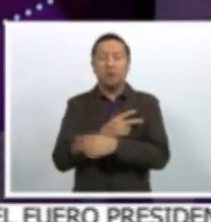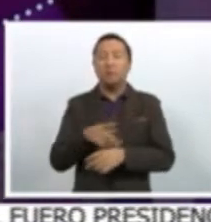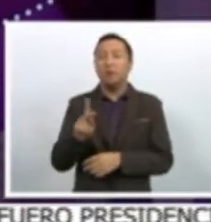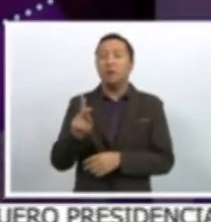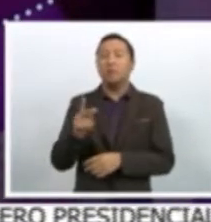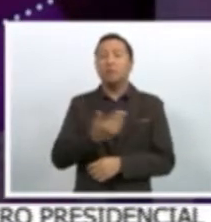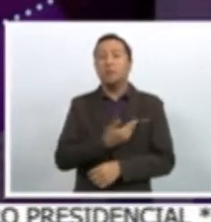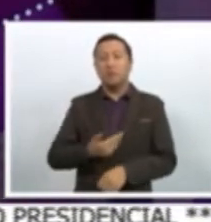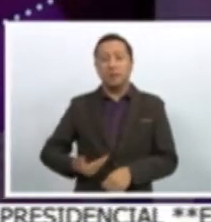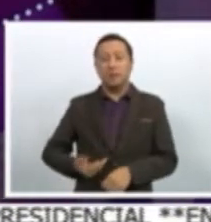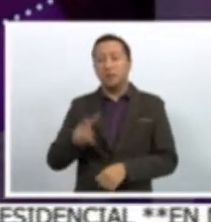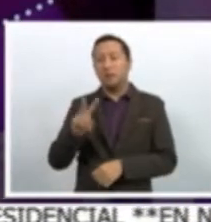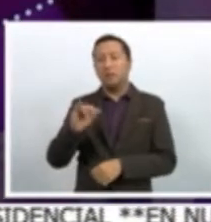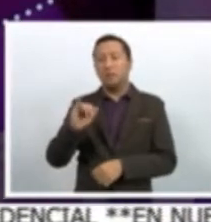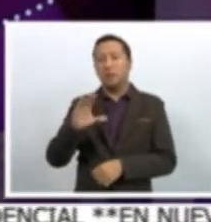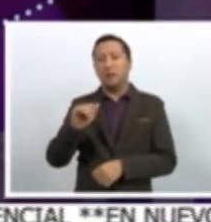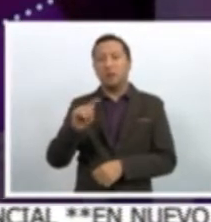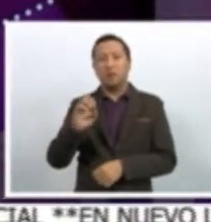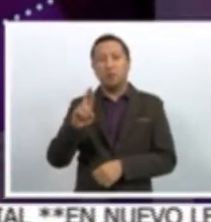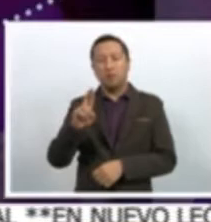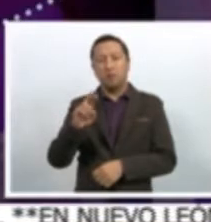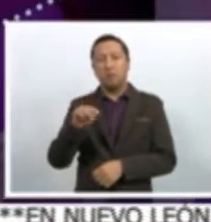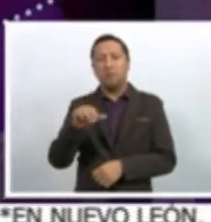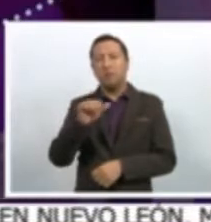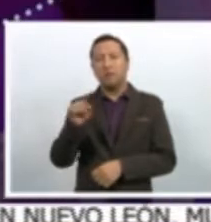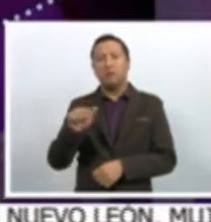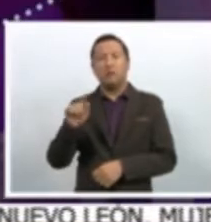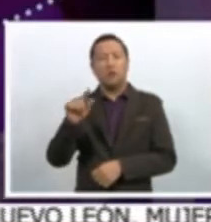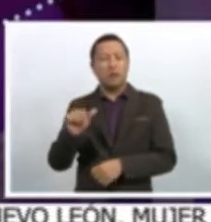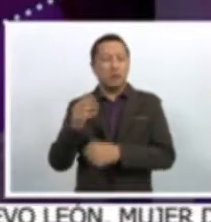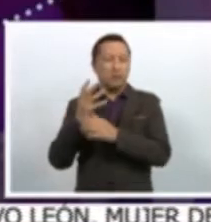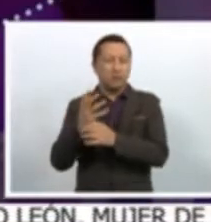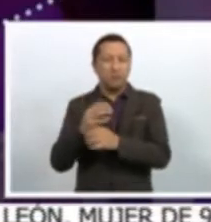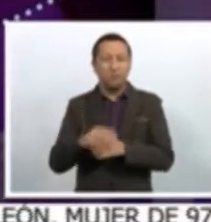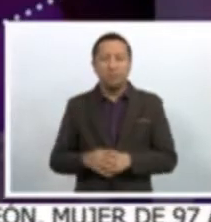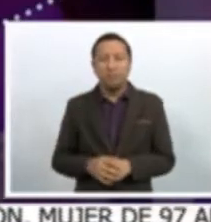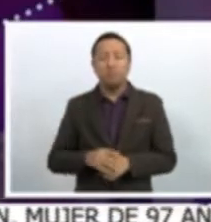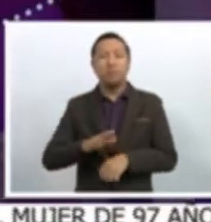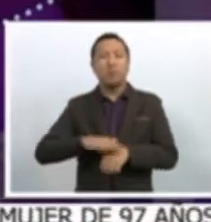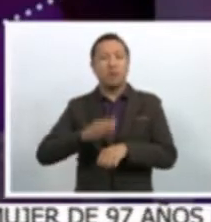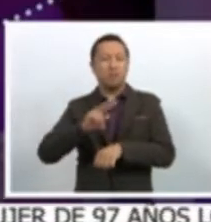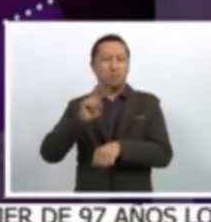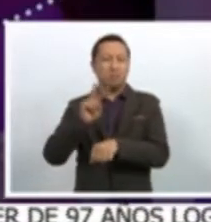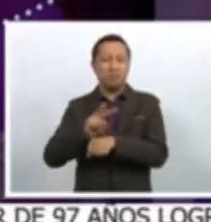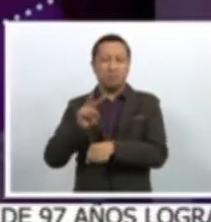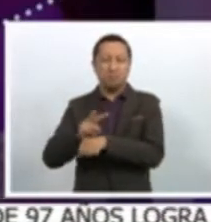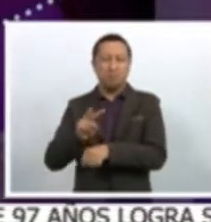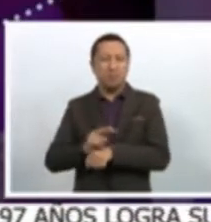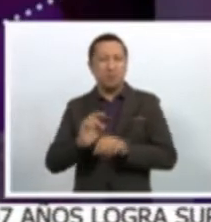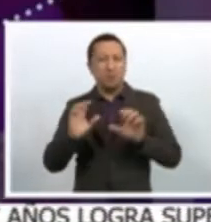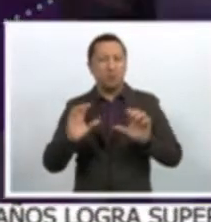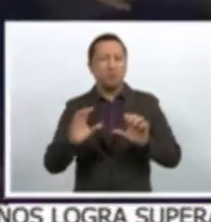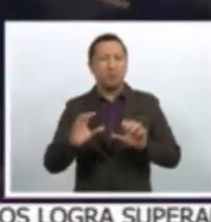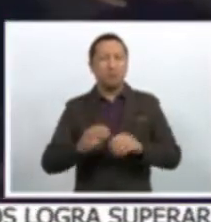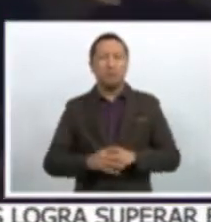estricta vigilancia en los hoteles para que se respeten todos los protocolos sanitarios. Víctor Hugo Vargas tiene más